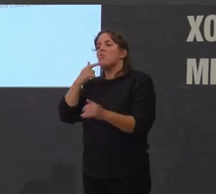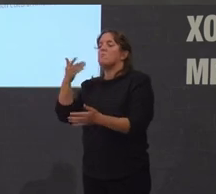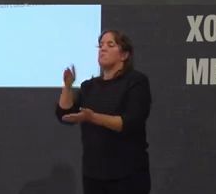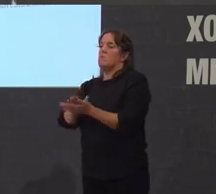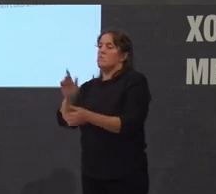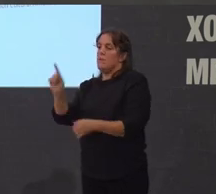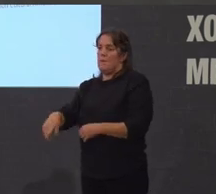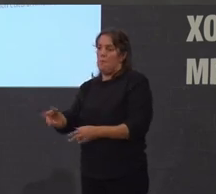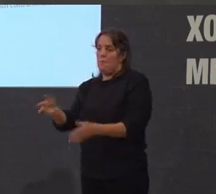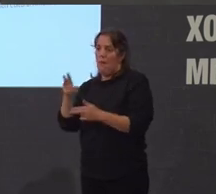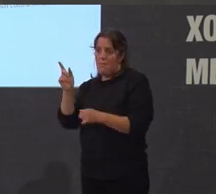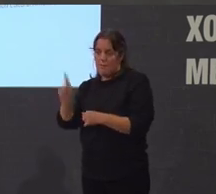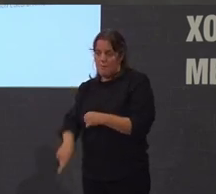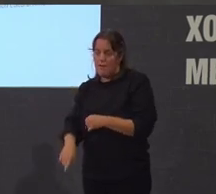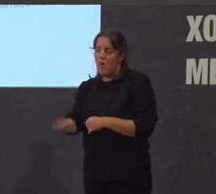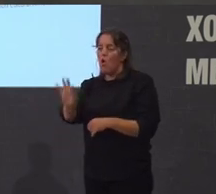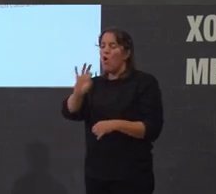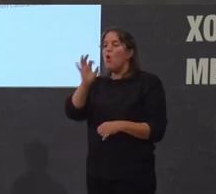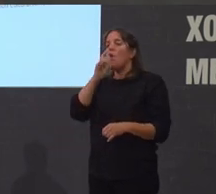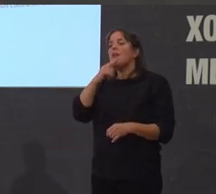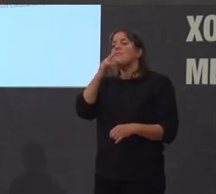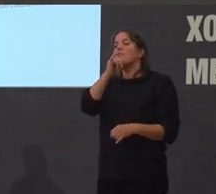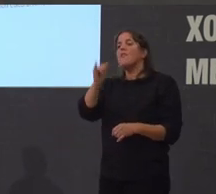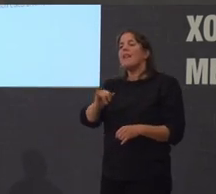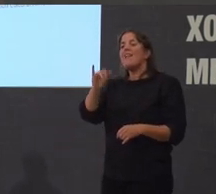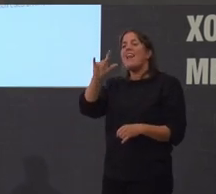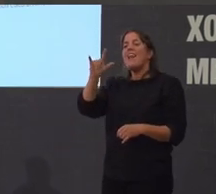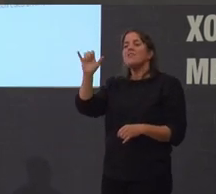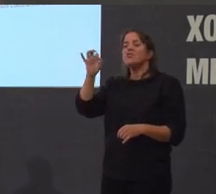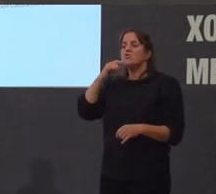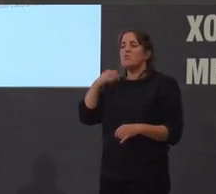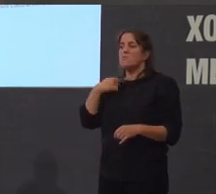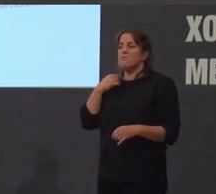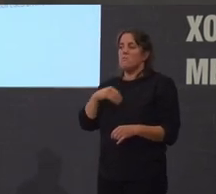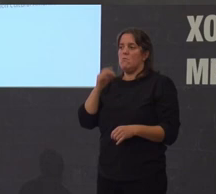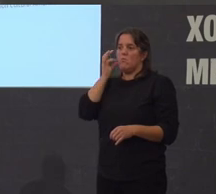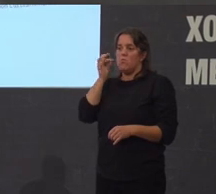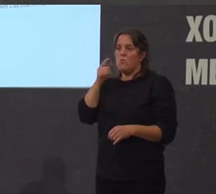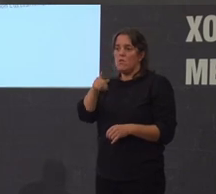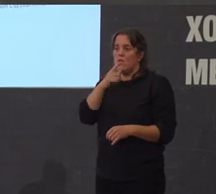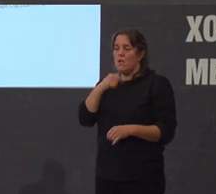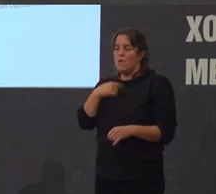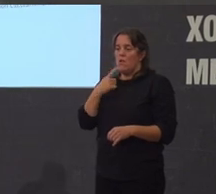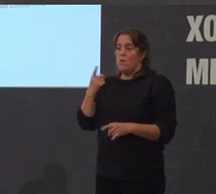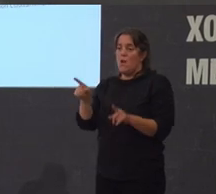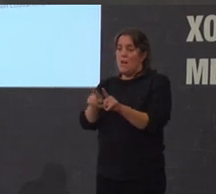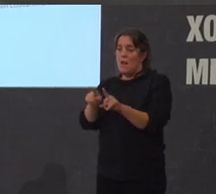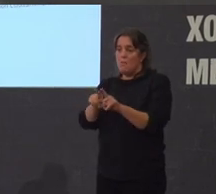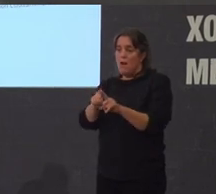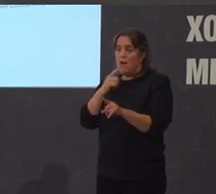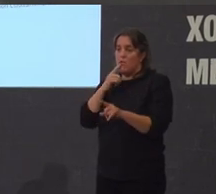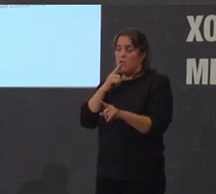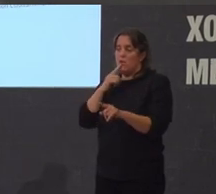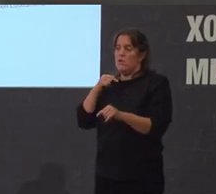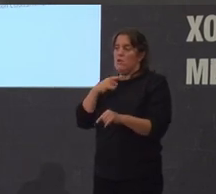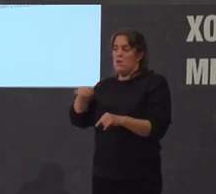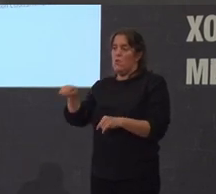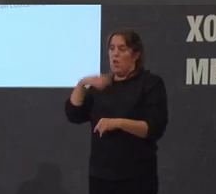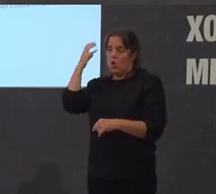0 elisa fernández esto elisa fernández esto le pasará no se oirán nada